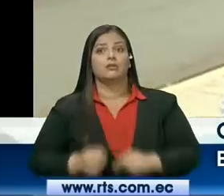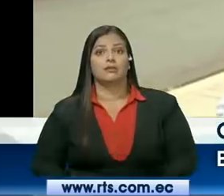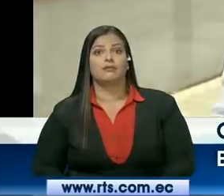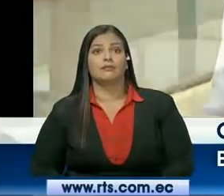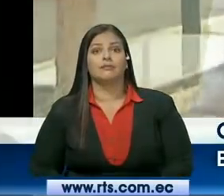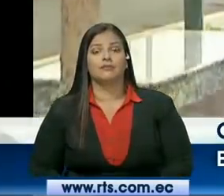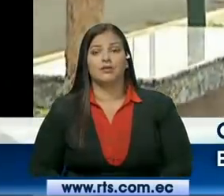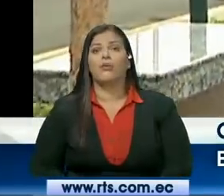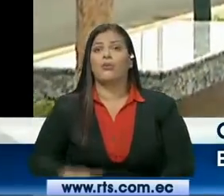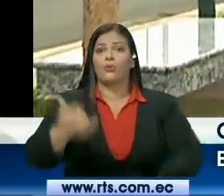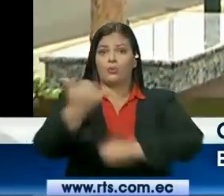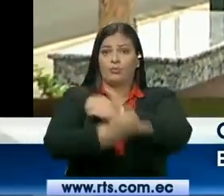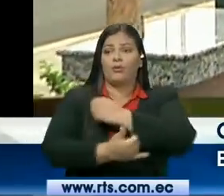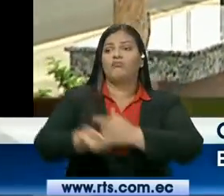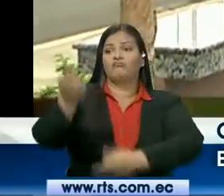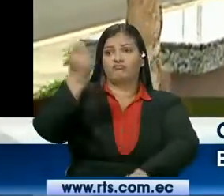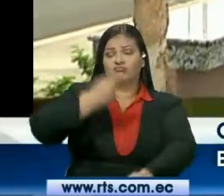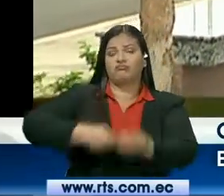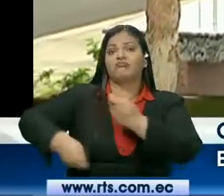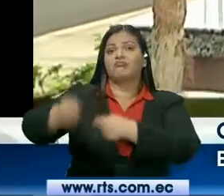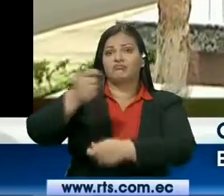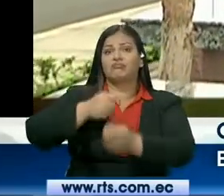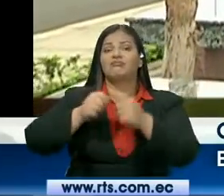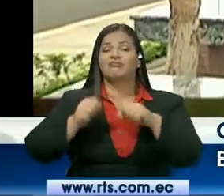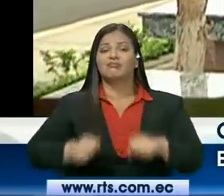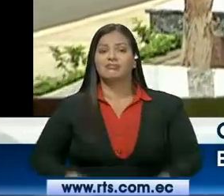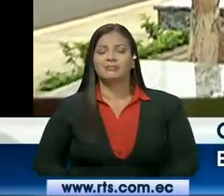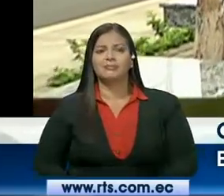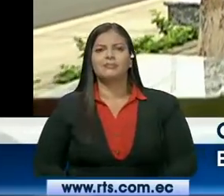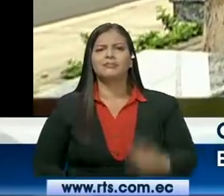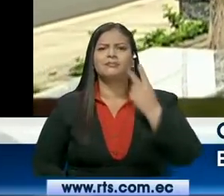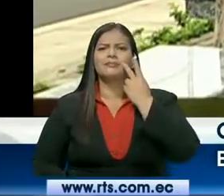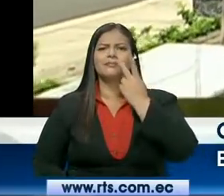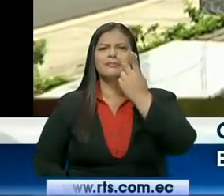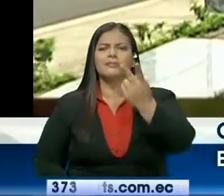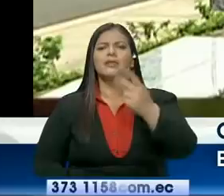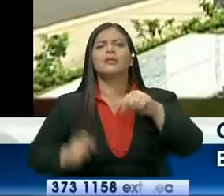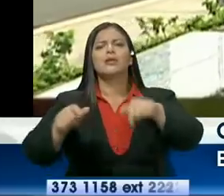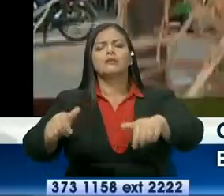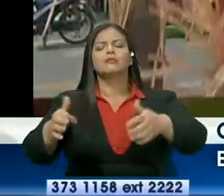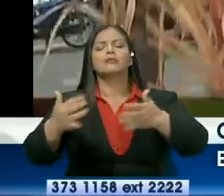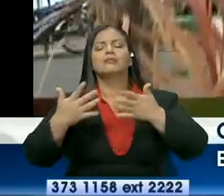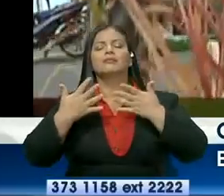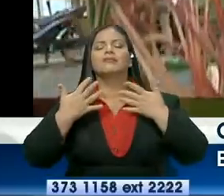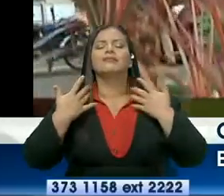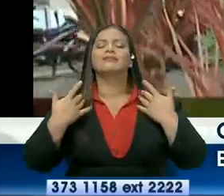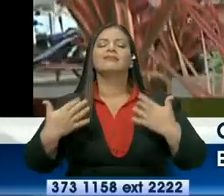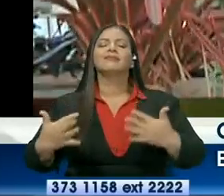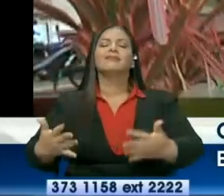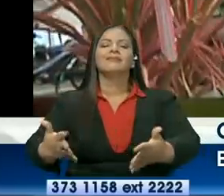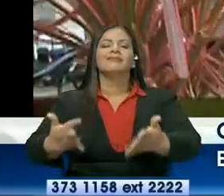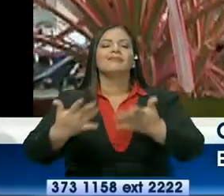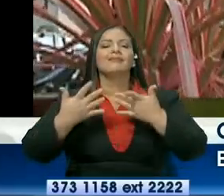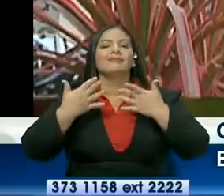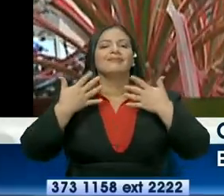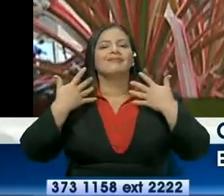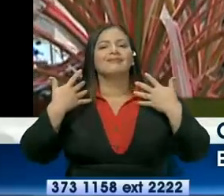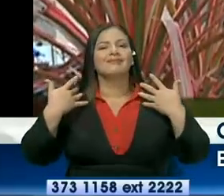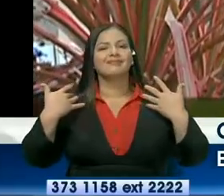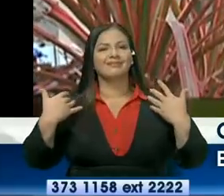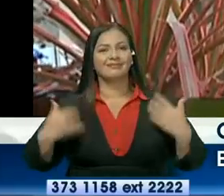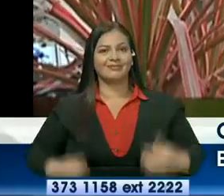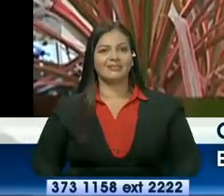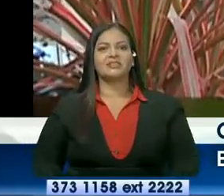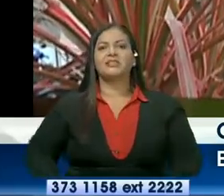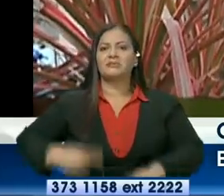países del mundo. El cantón Simón Bolívar cuenta con clima tropical y fresco, con marcada diferencia entre el